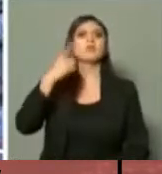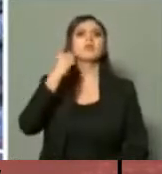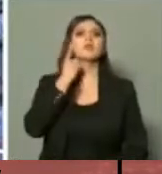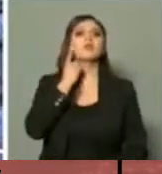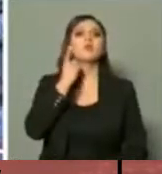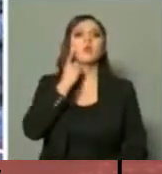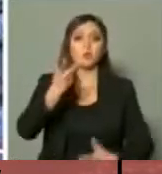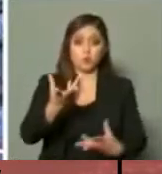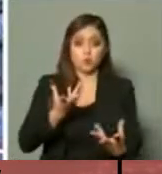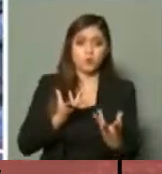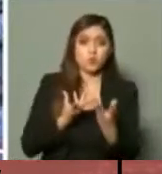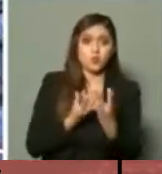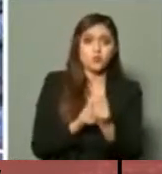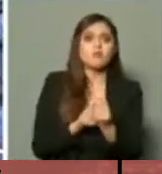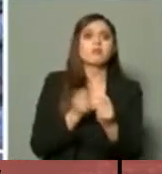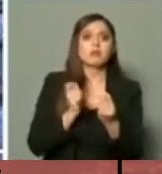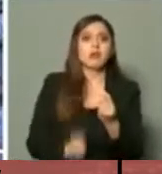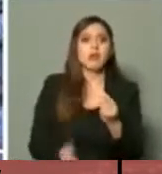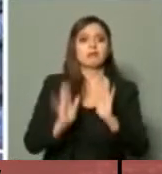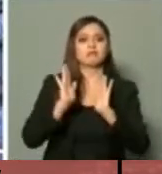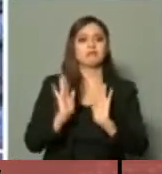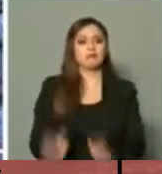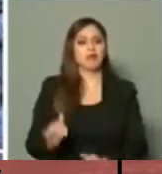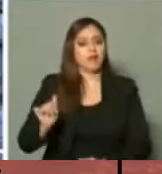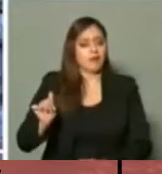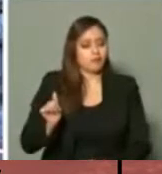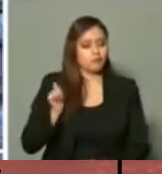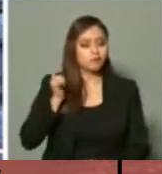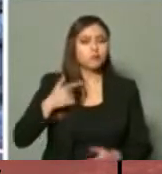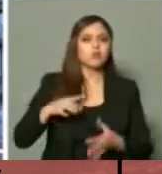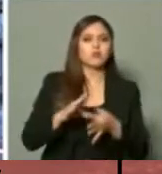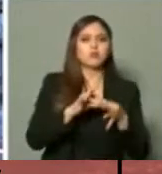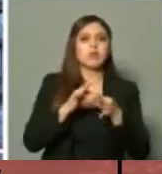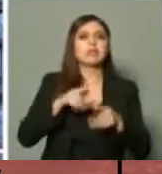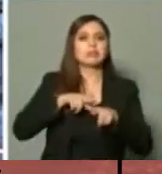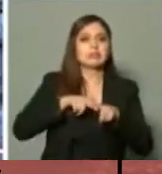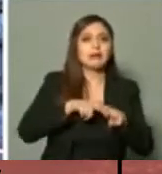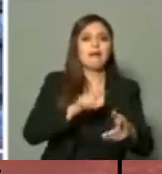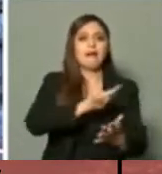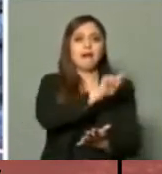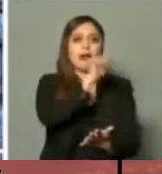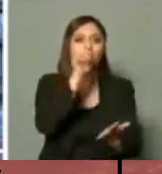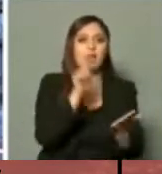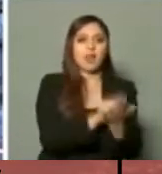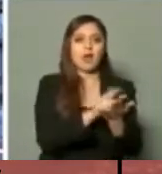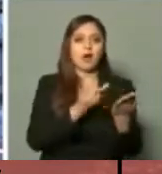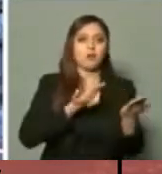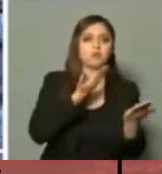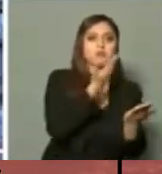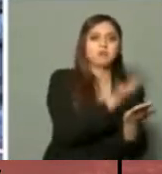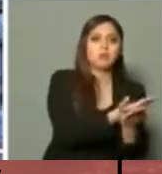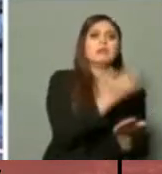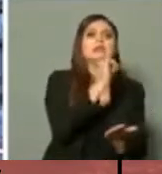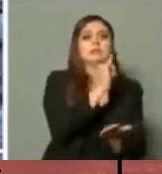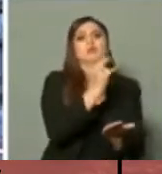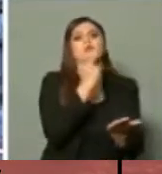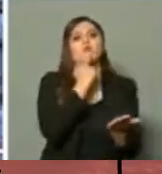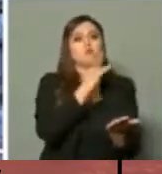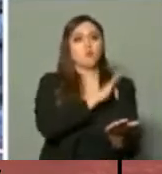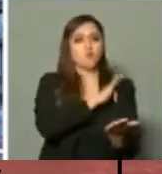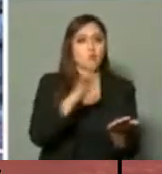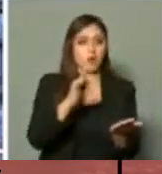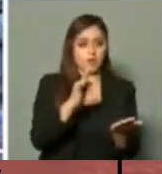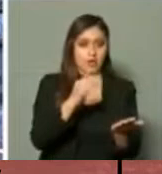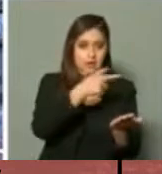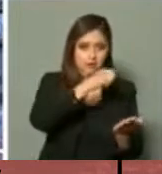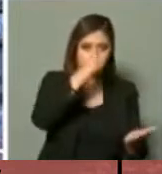vamos a aprovechar la oportunidad para resolver y para incidir y hacer leyes que funcionen y que sean aplicables. El vecino debe estar